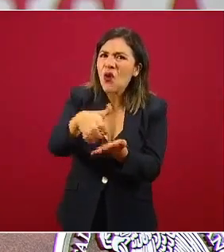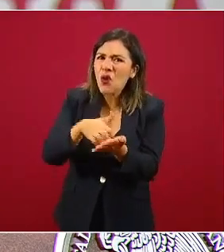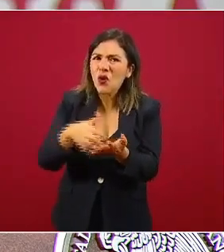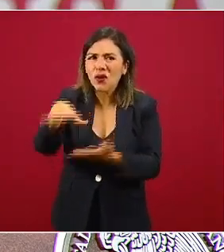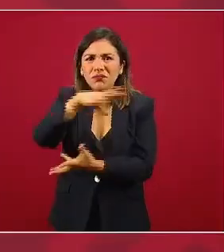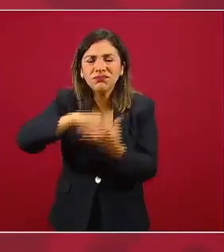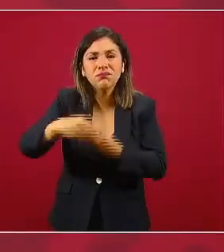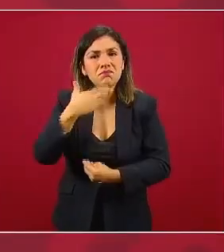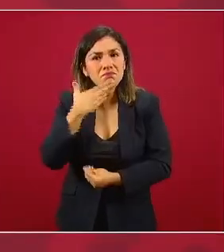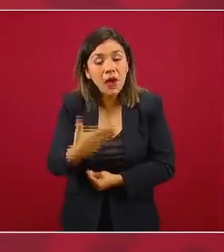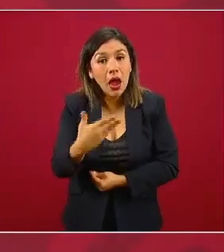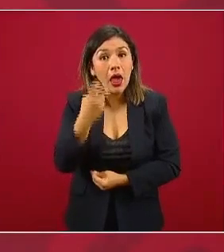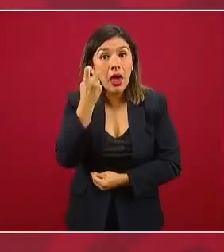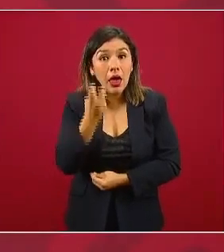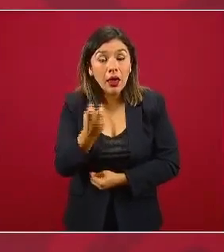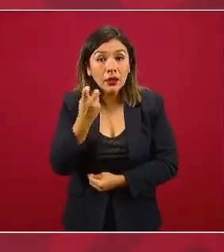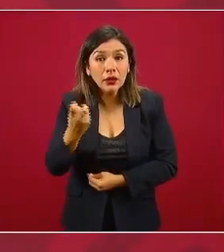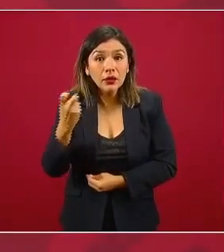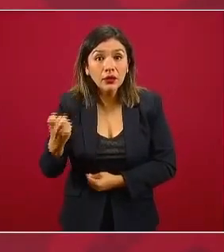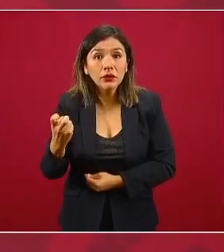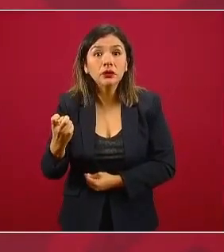están